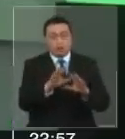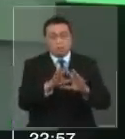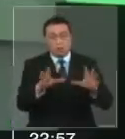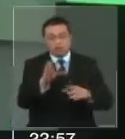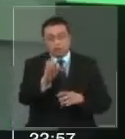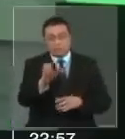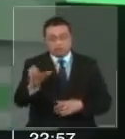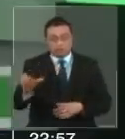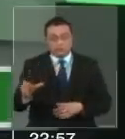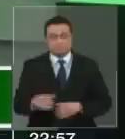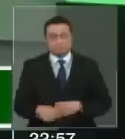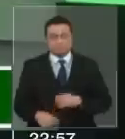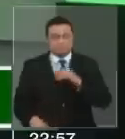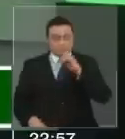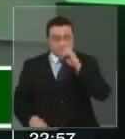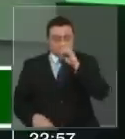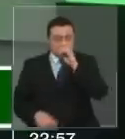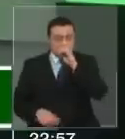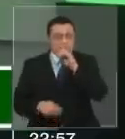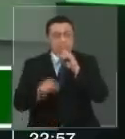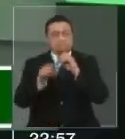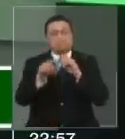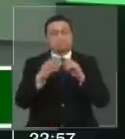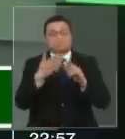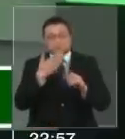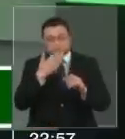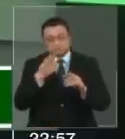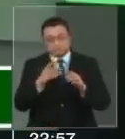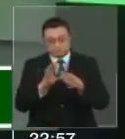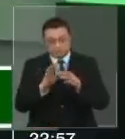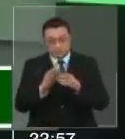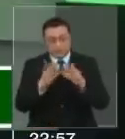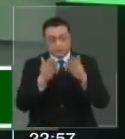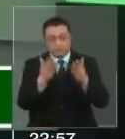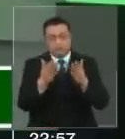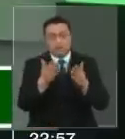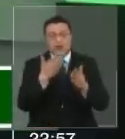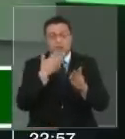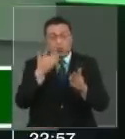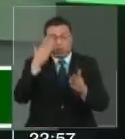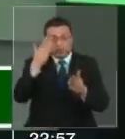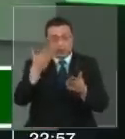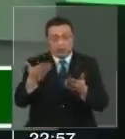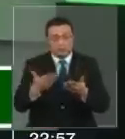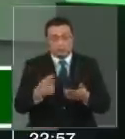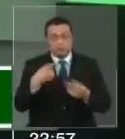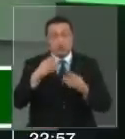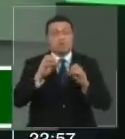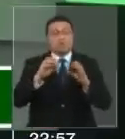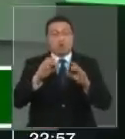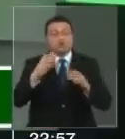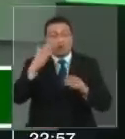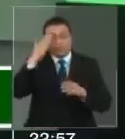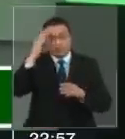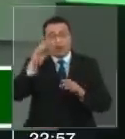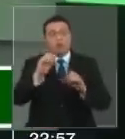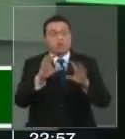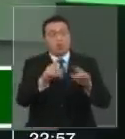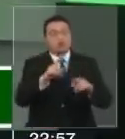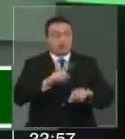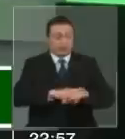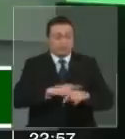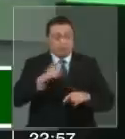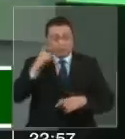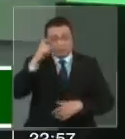para muchos. Así es que nada, agradecerte por hoy día y agradecerte por tantos días en que a muchas, cuando hemos estado en momentos